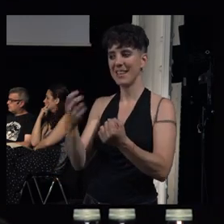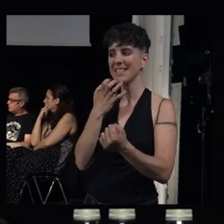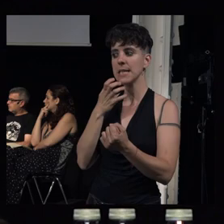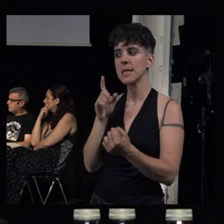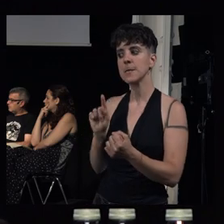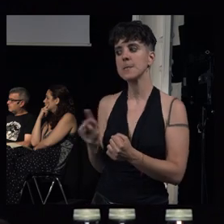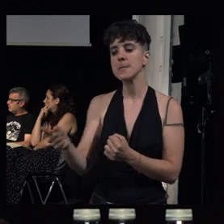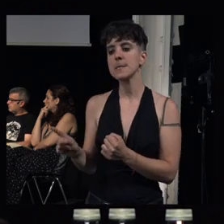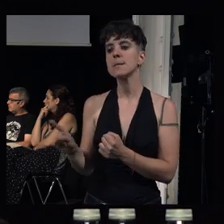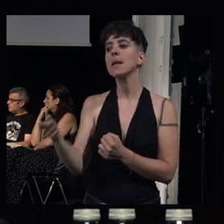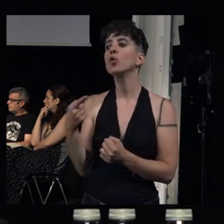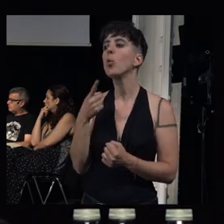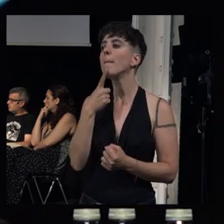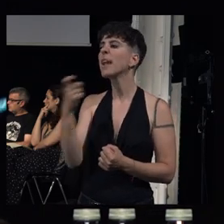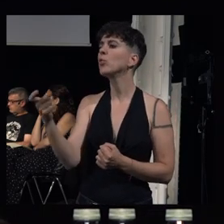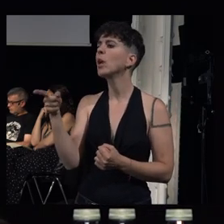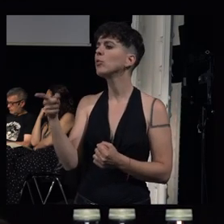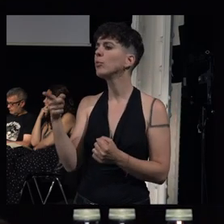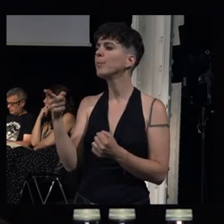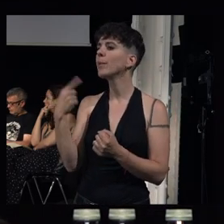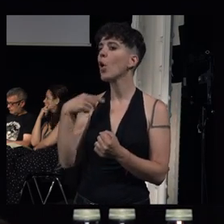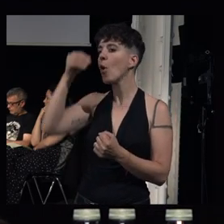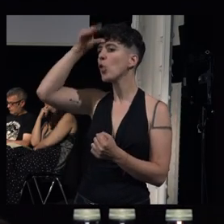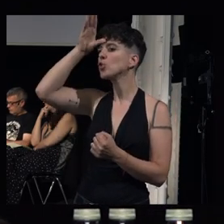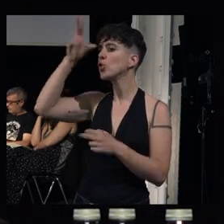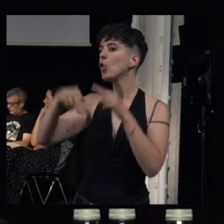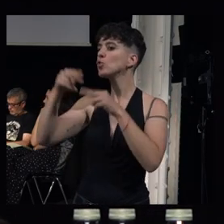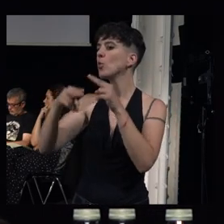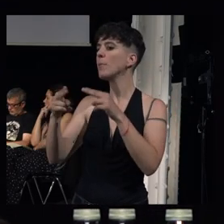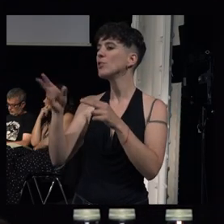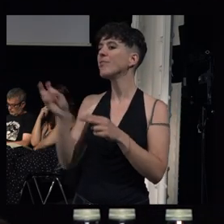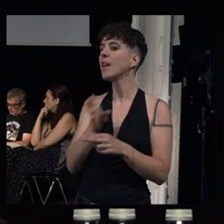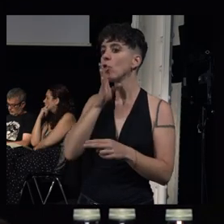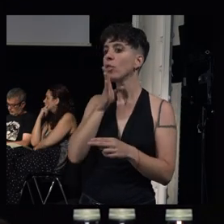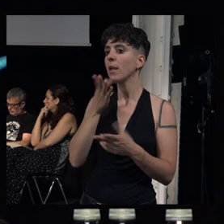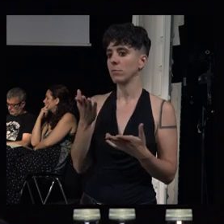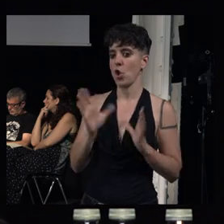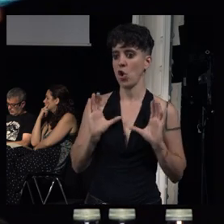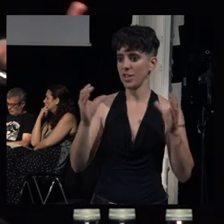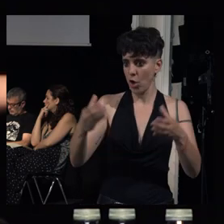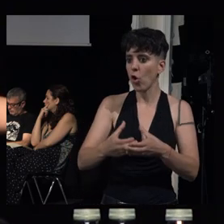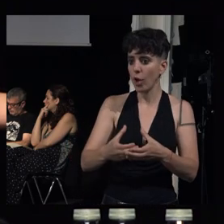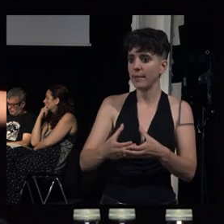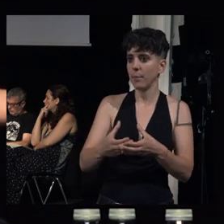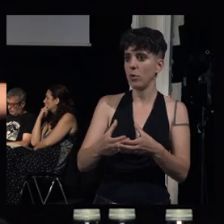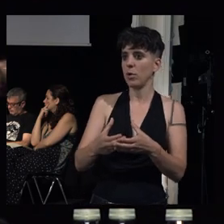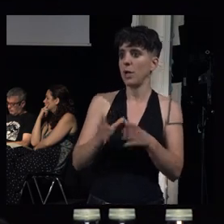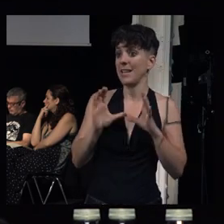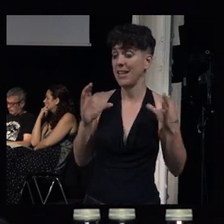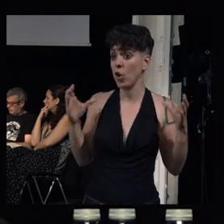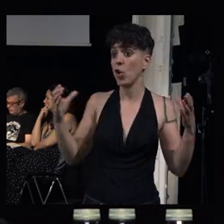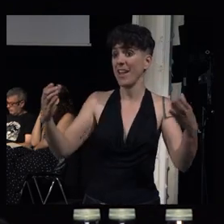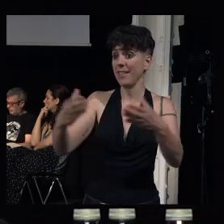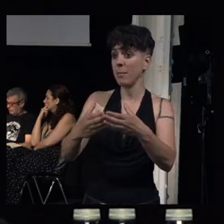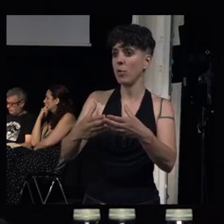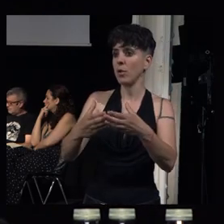¿vale?, y preguntas. ¿Desde dónde construimos ese conocimiento? Construyámoslo desde el colectivo, ¿no? Y en ese colectivo, ¿vale?,